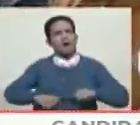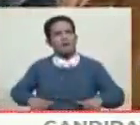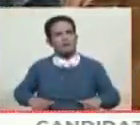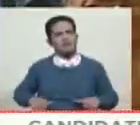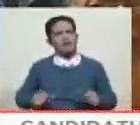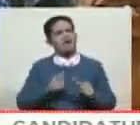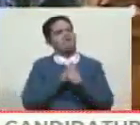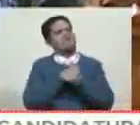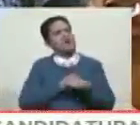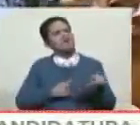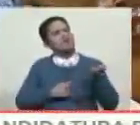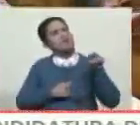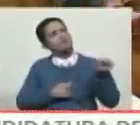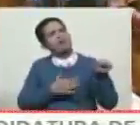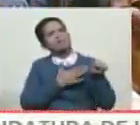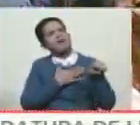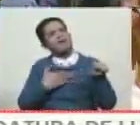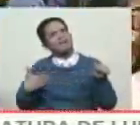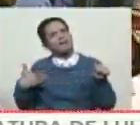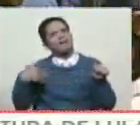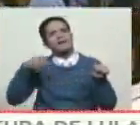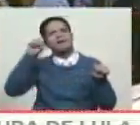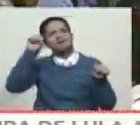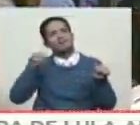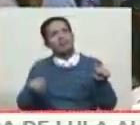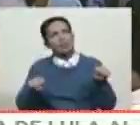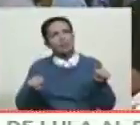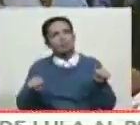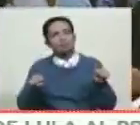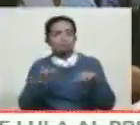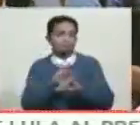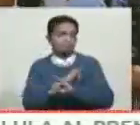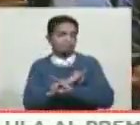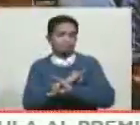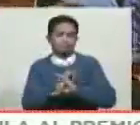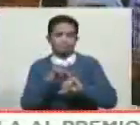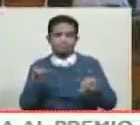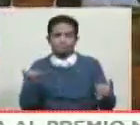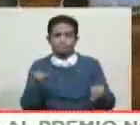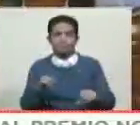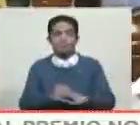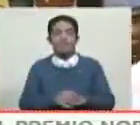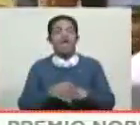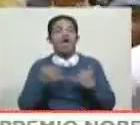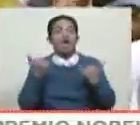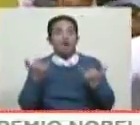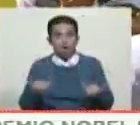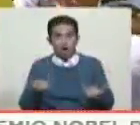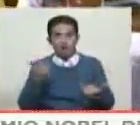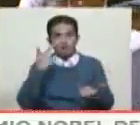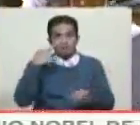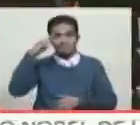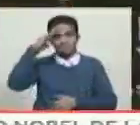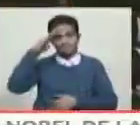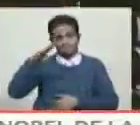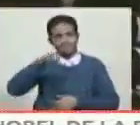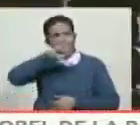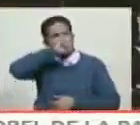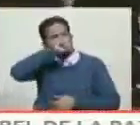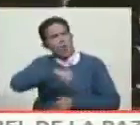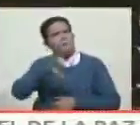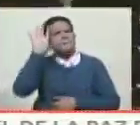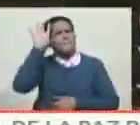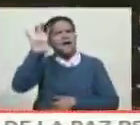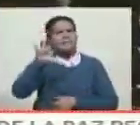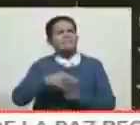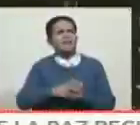anhelan, la del sur, la de los gorilas, se acabó con Hugo Chávez. Hoy aquí hay una Fuerza Armada patriótica, una